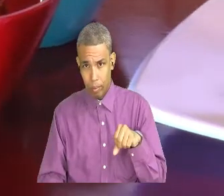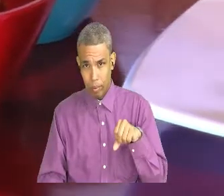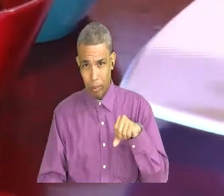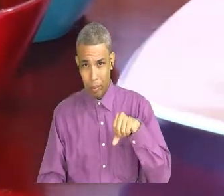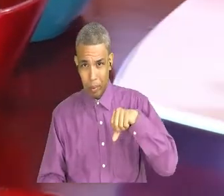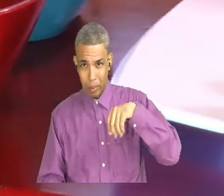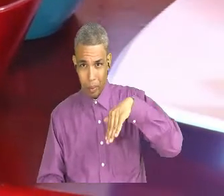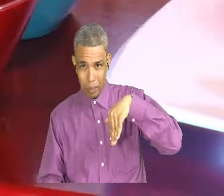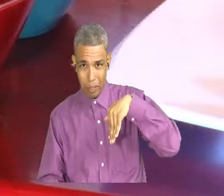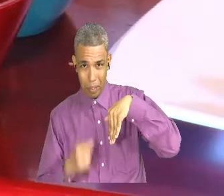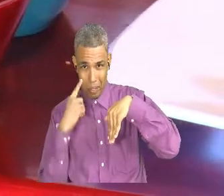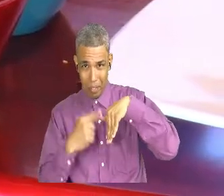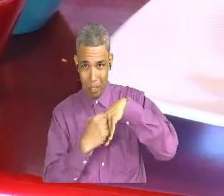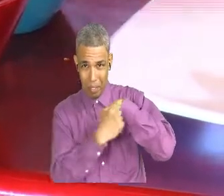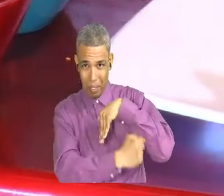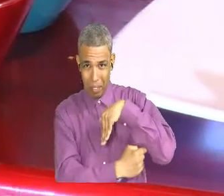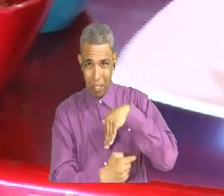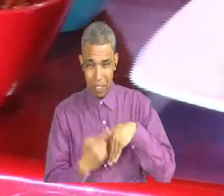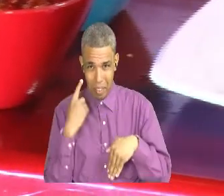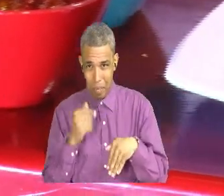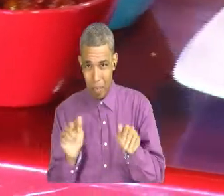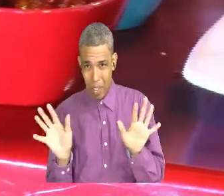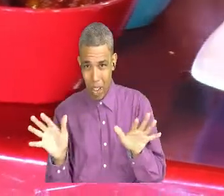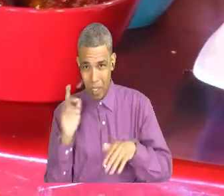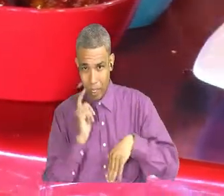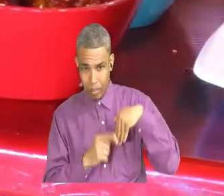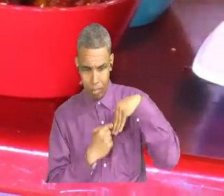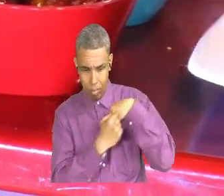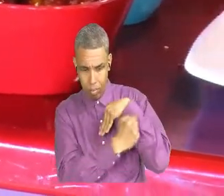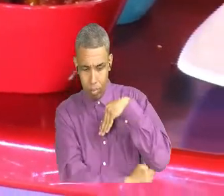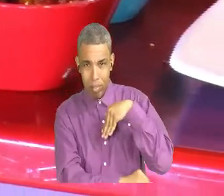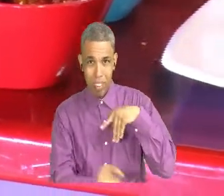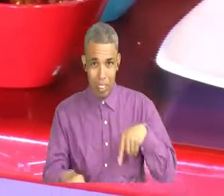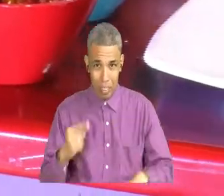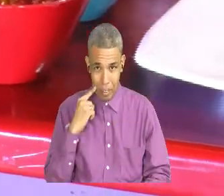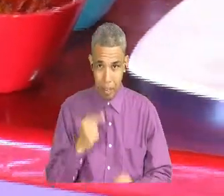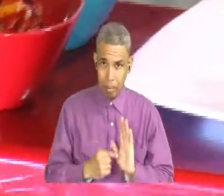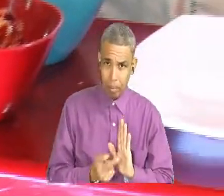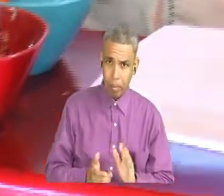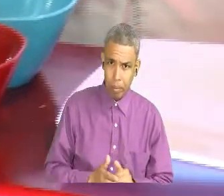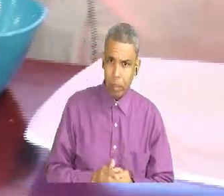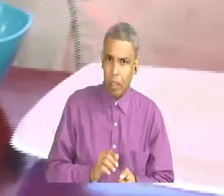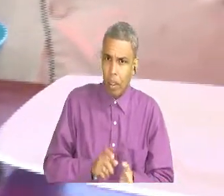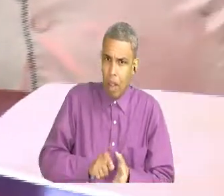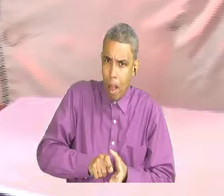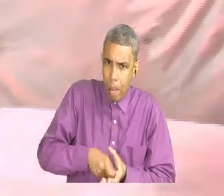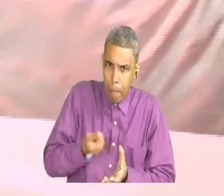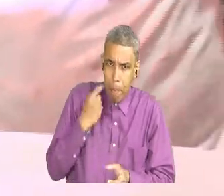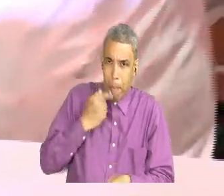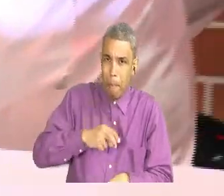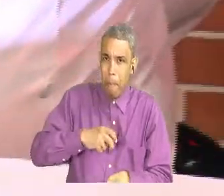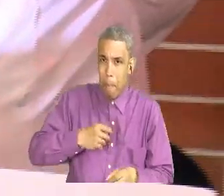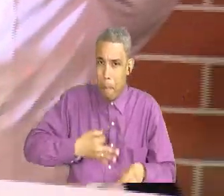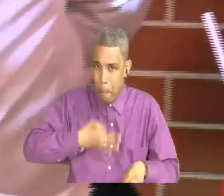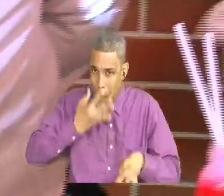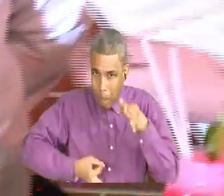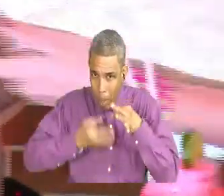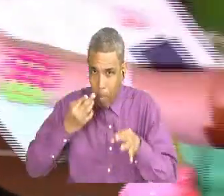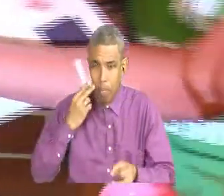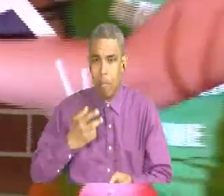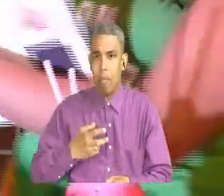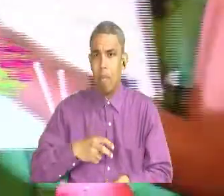¿De papitas? Con papitas a la francesa, con casquitos de papitas, zanahoria, lechuga y nuestra salsa de la casa. ¿Qué tipo de salsa